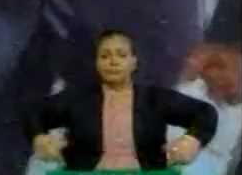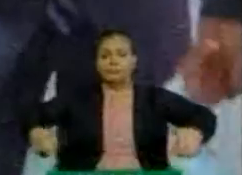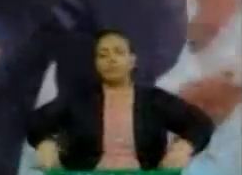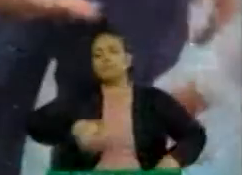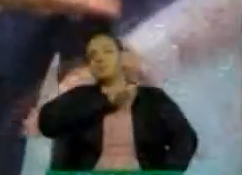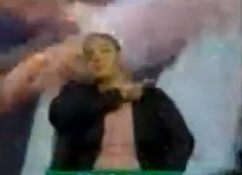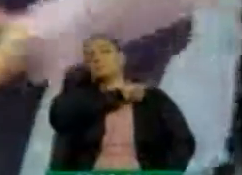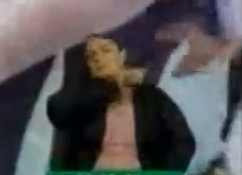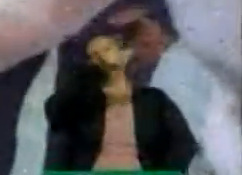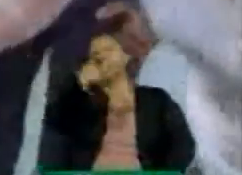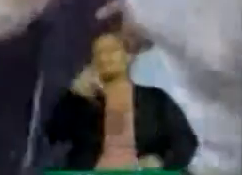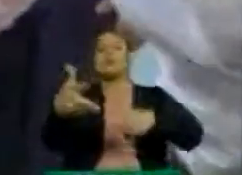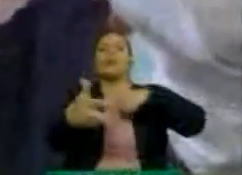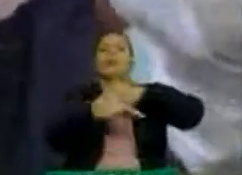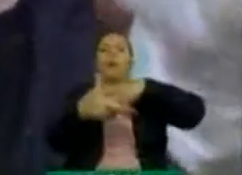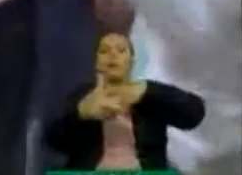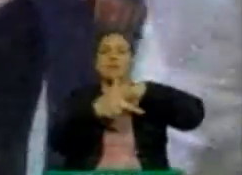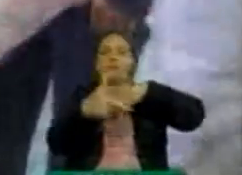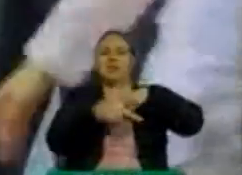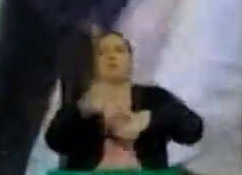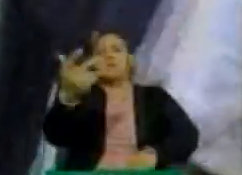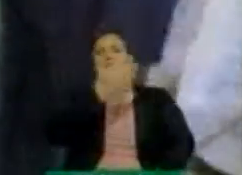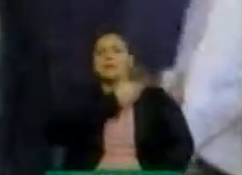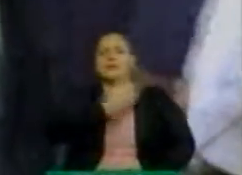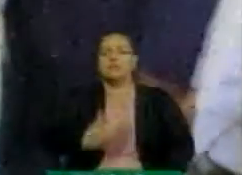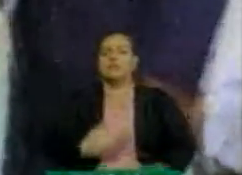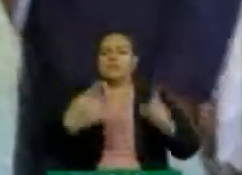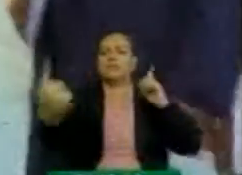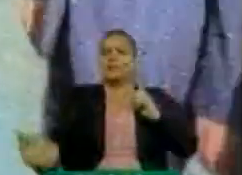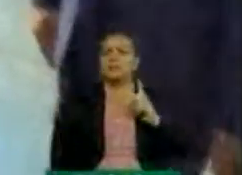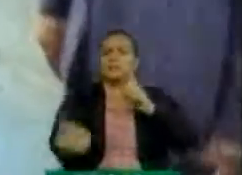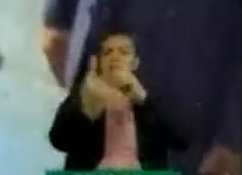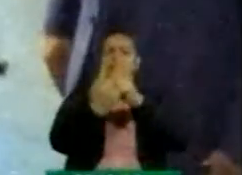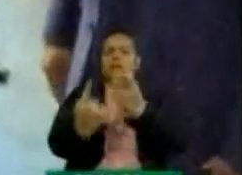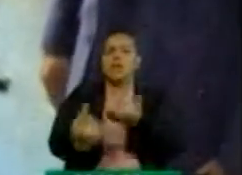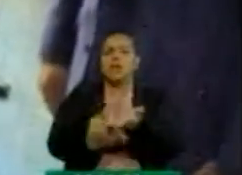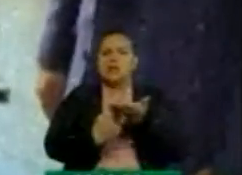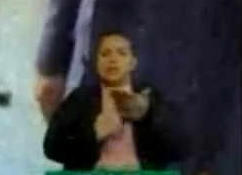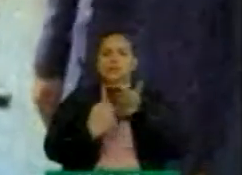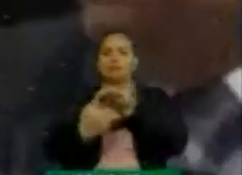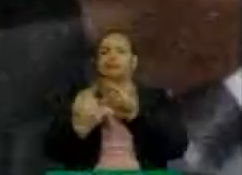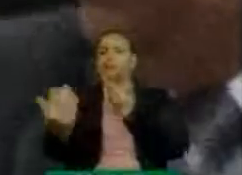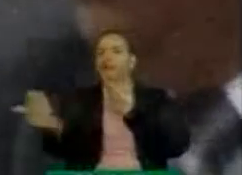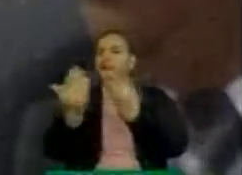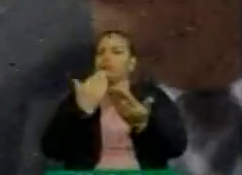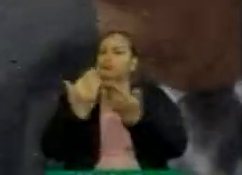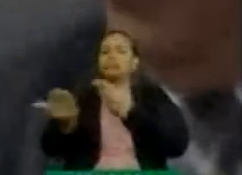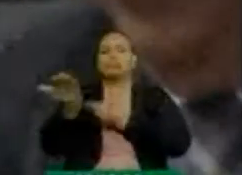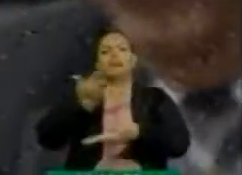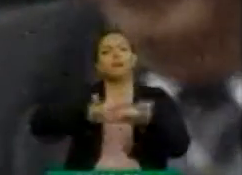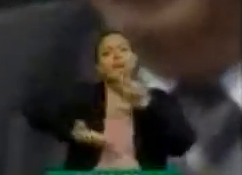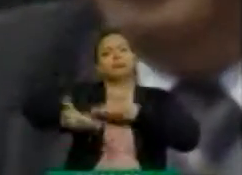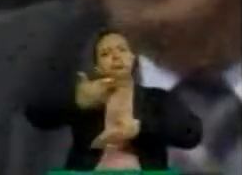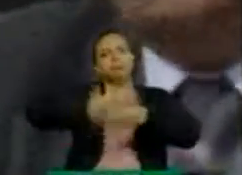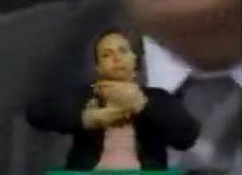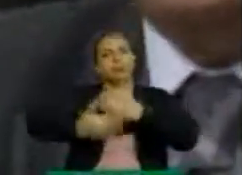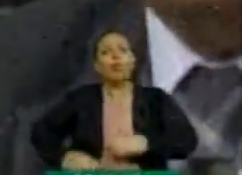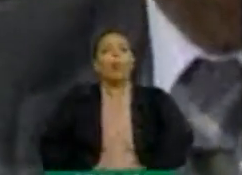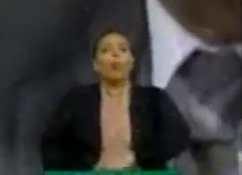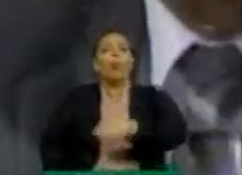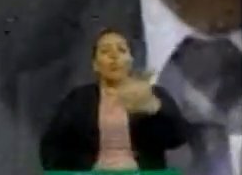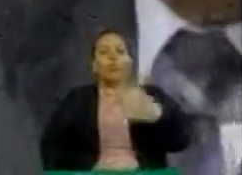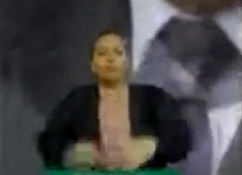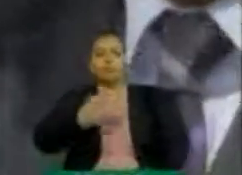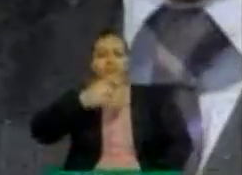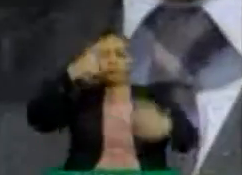homólogo guatemalteco jimmy morales con quien mantuvo una reunión bilateral también saludó con el rey de españa felipe